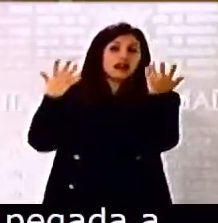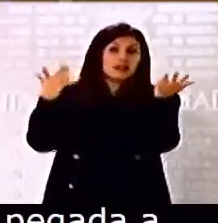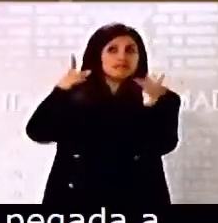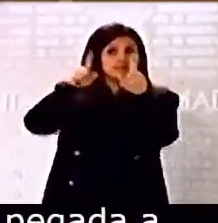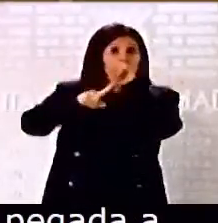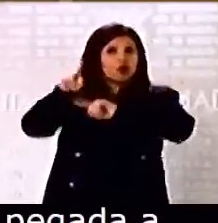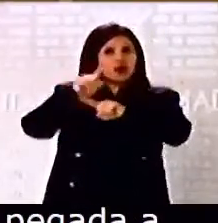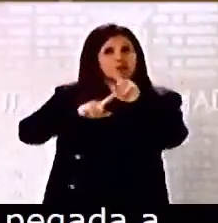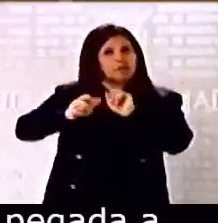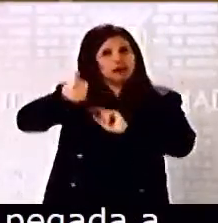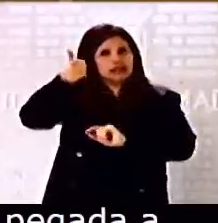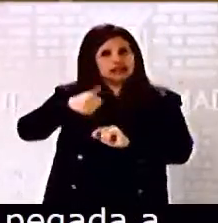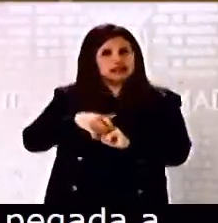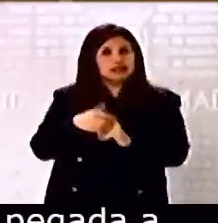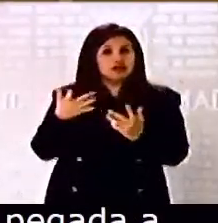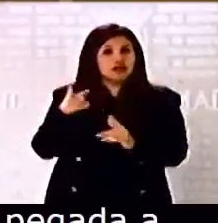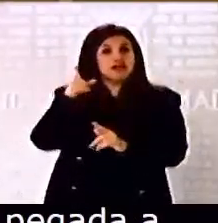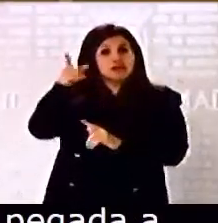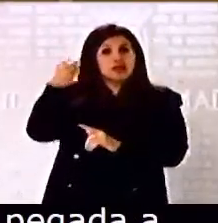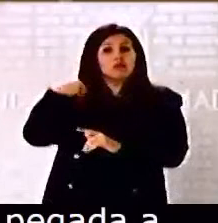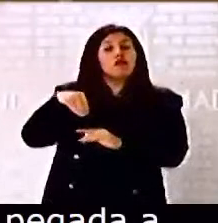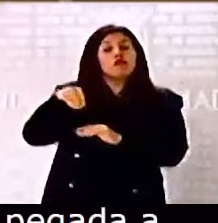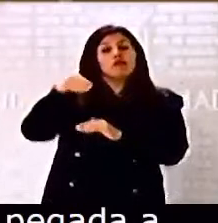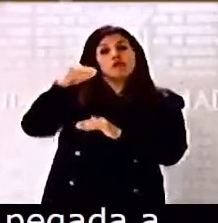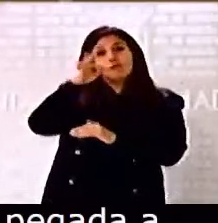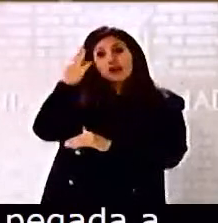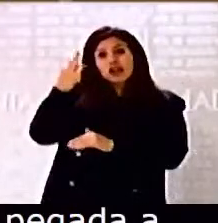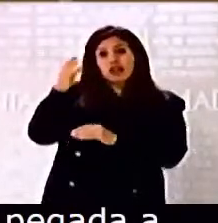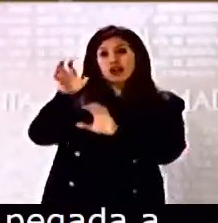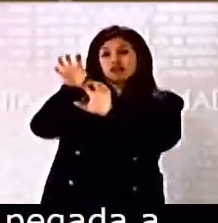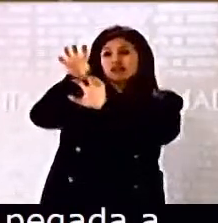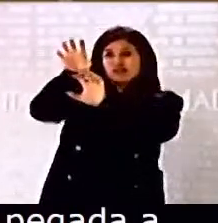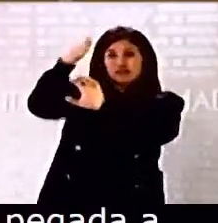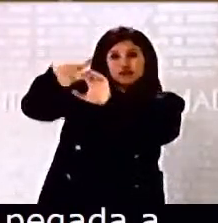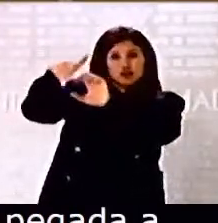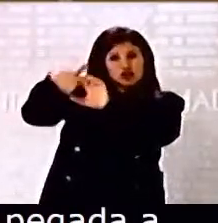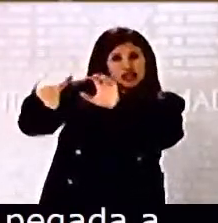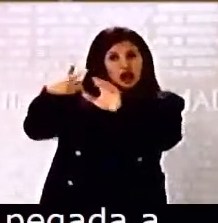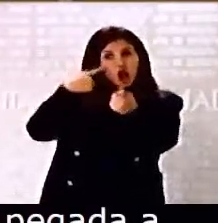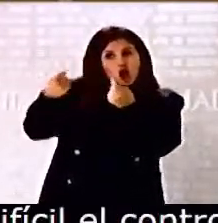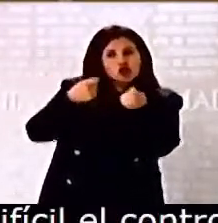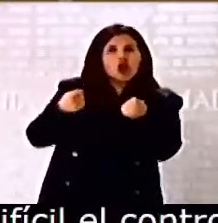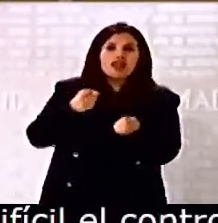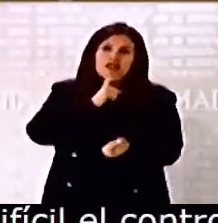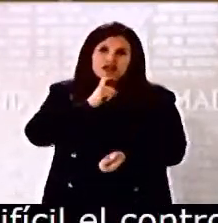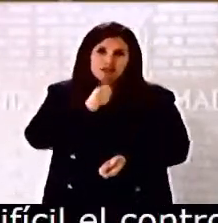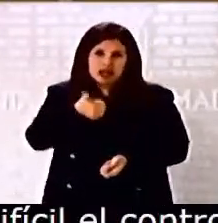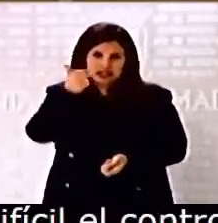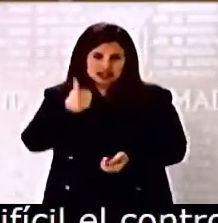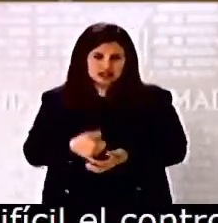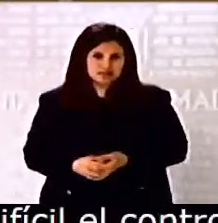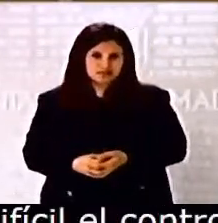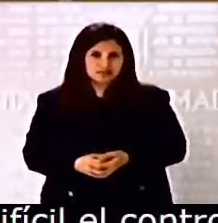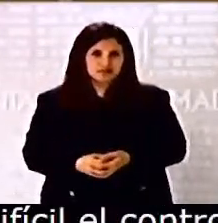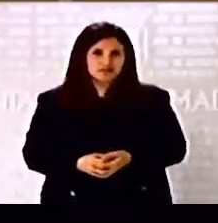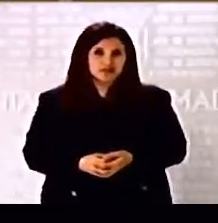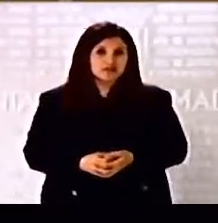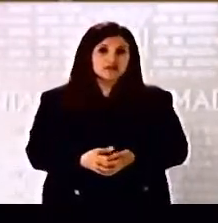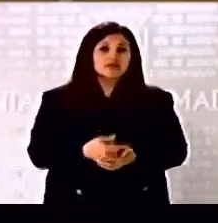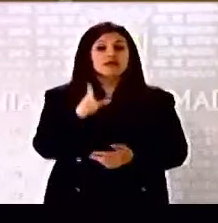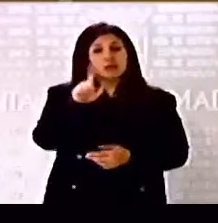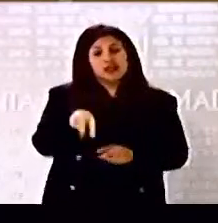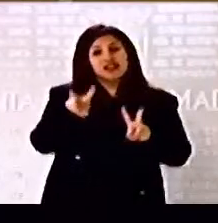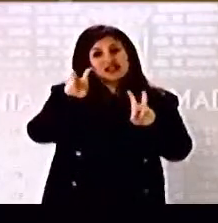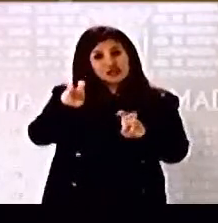y ahí es más difícil el control entre un país y otro, ¿no? Preocupa el tema de